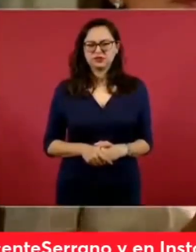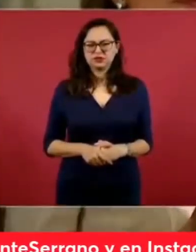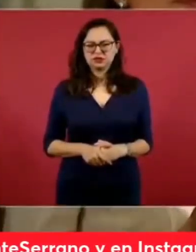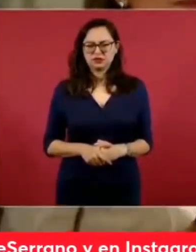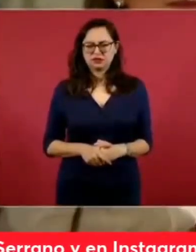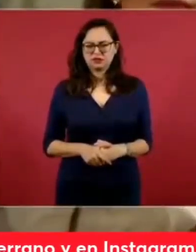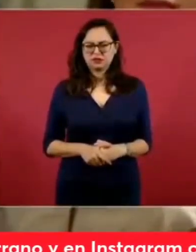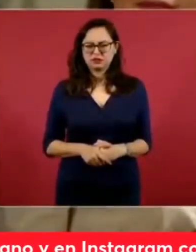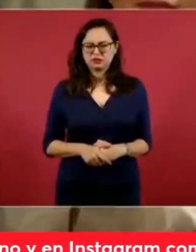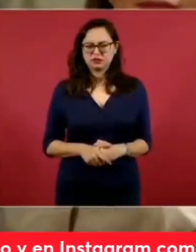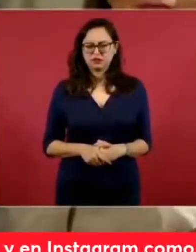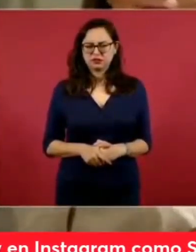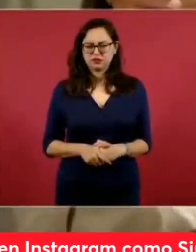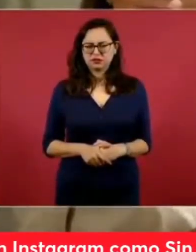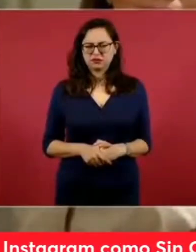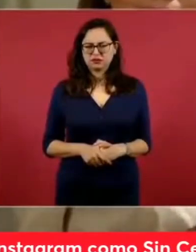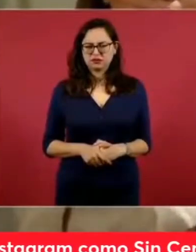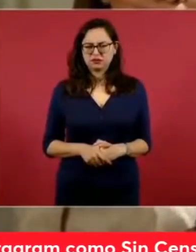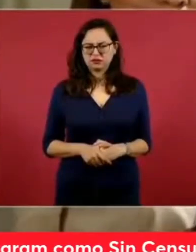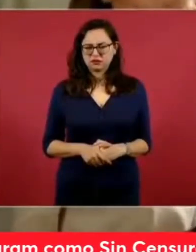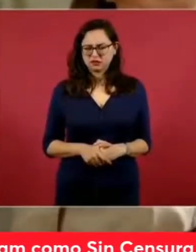la prensa de Estados Unidos